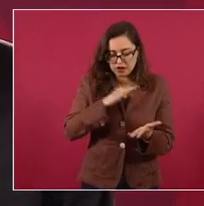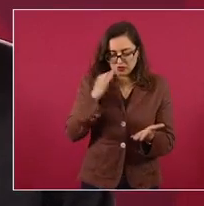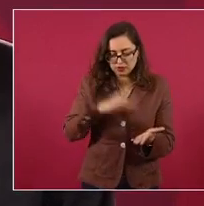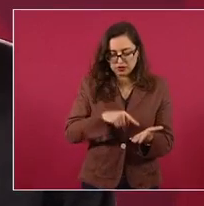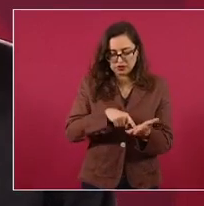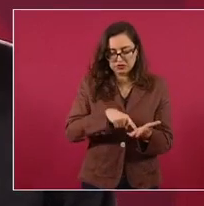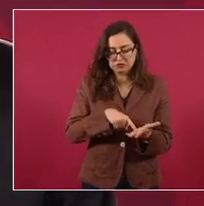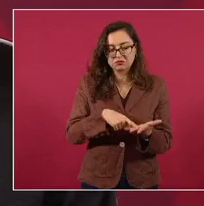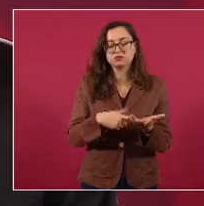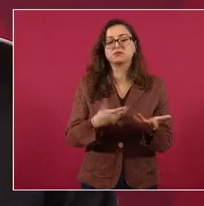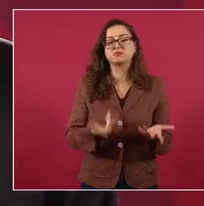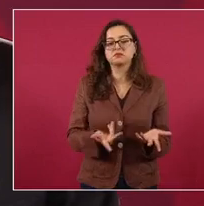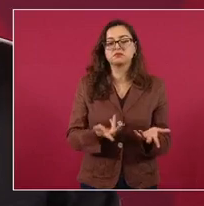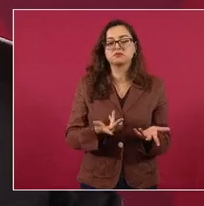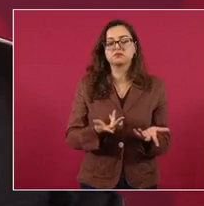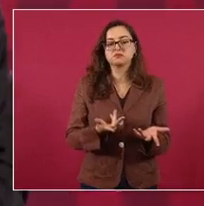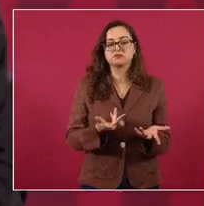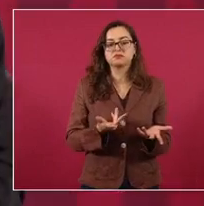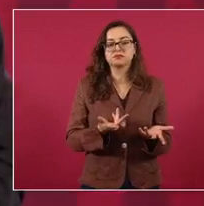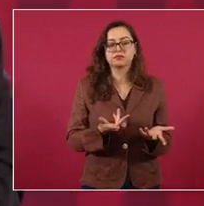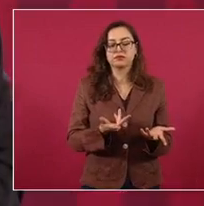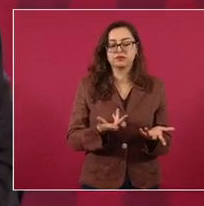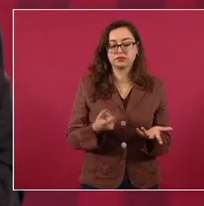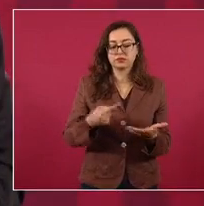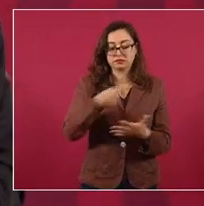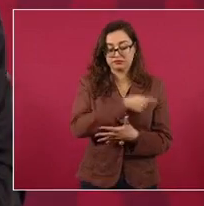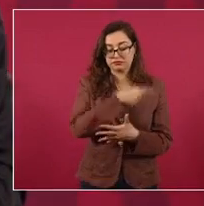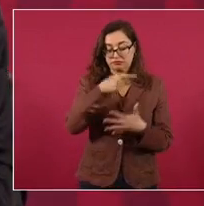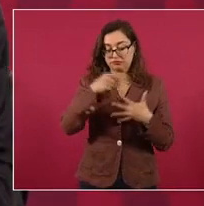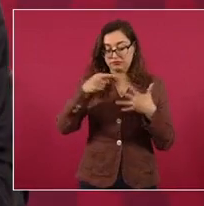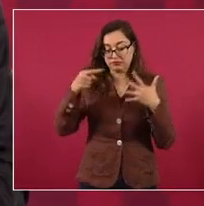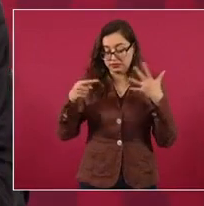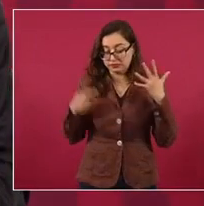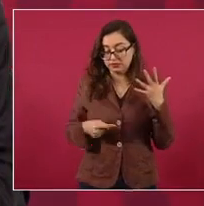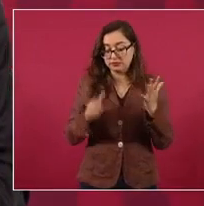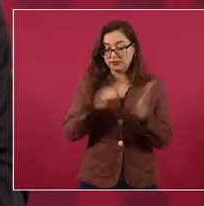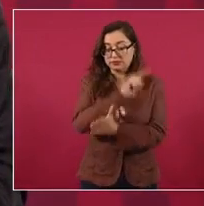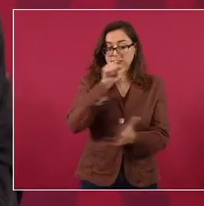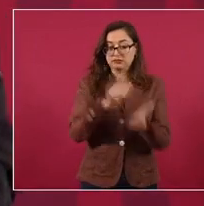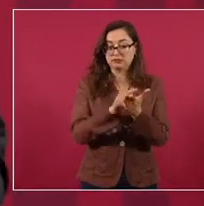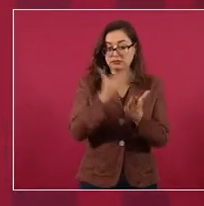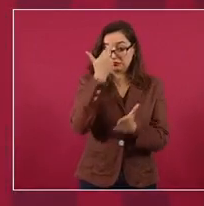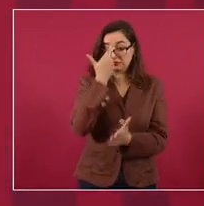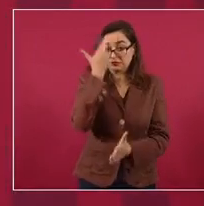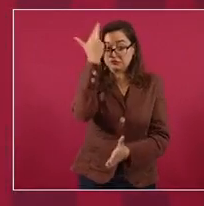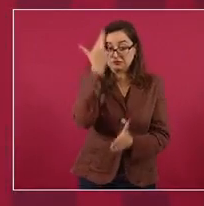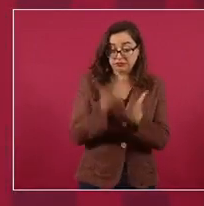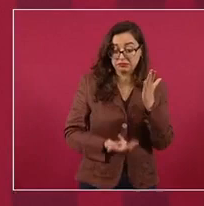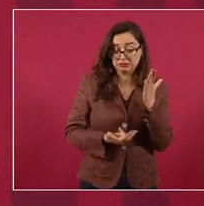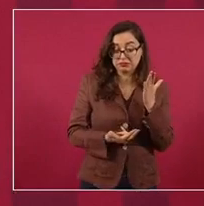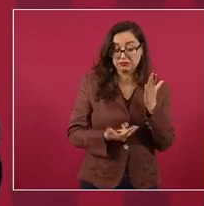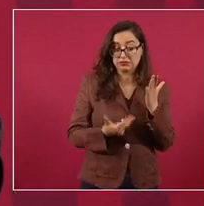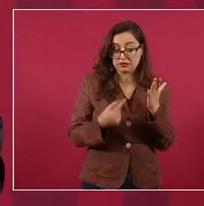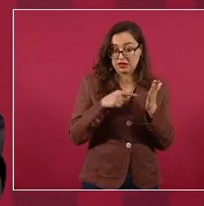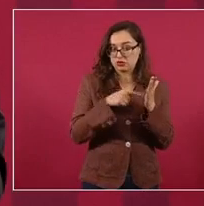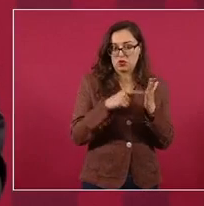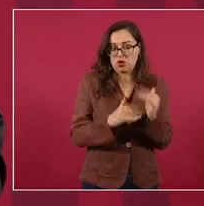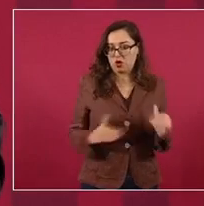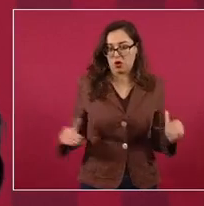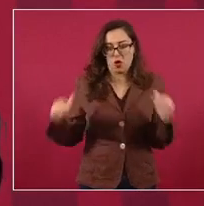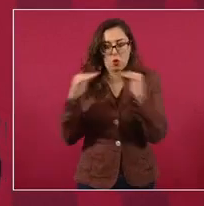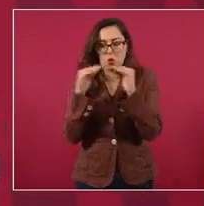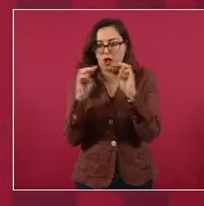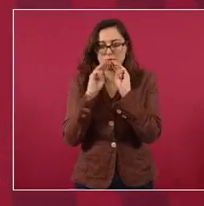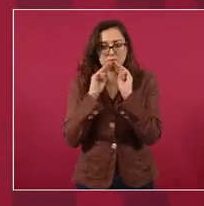y cuantías, que estos supuestos se equiparan a delincuencia organizada en la